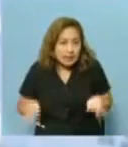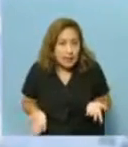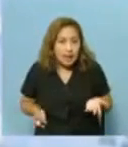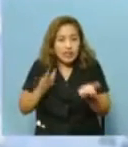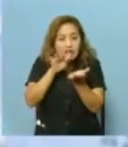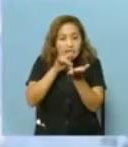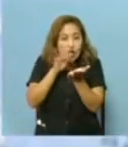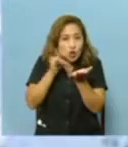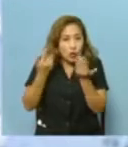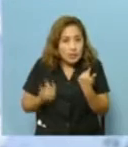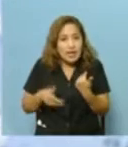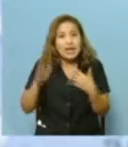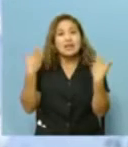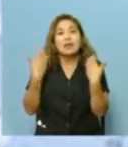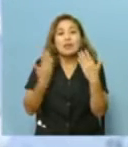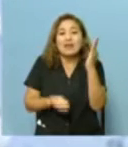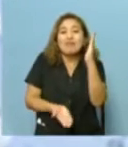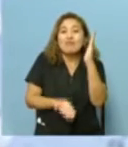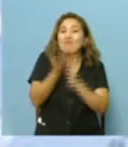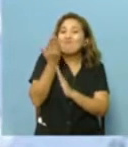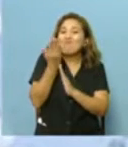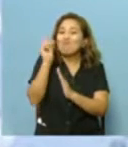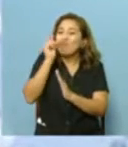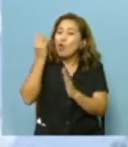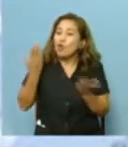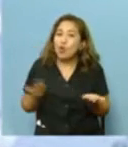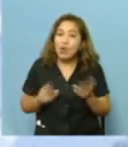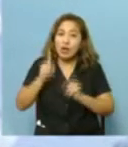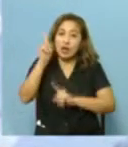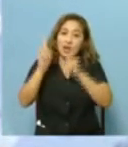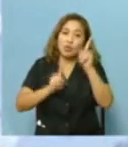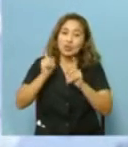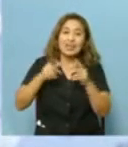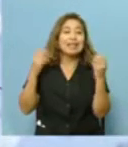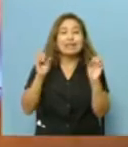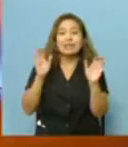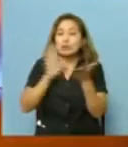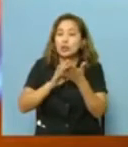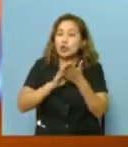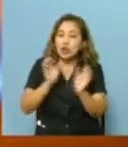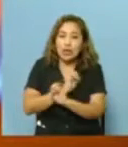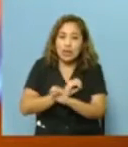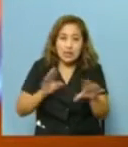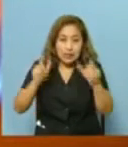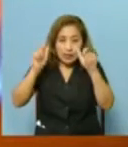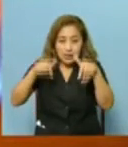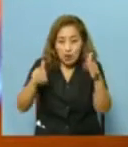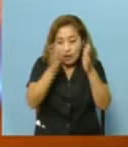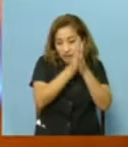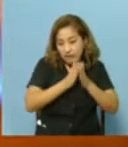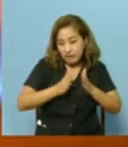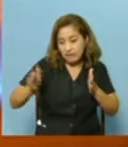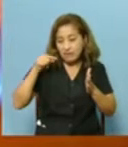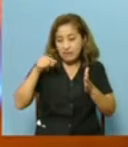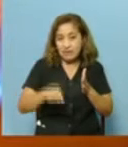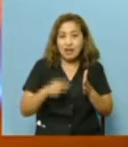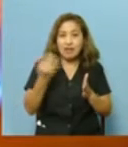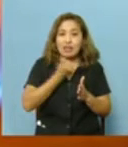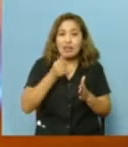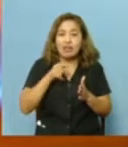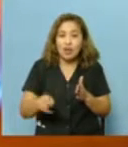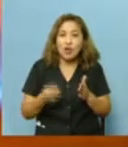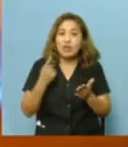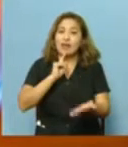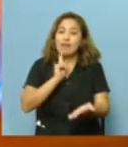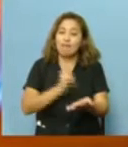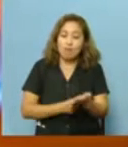chances de recuperación son pocas la mayoría manifiesta que la gravedad de la situación que estamos transitando donde por